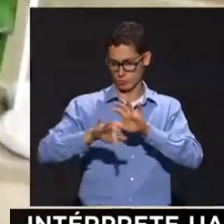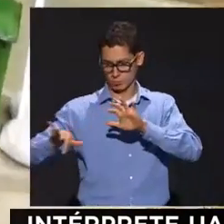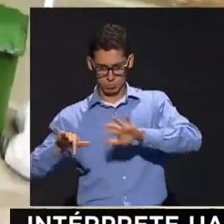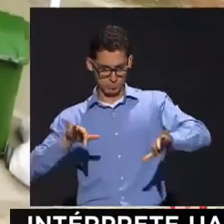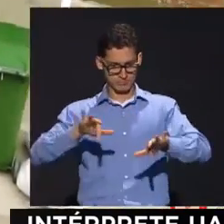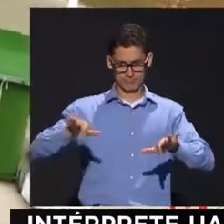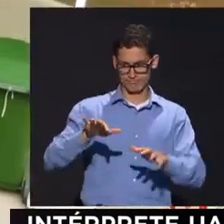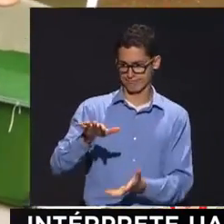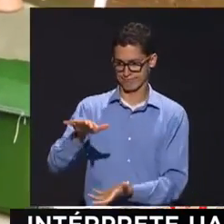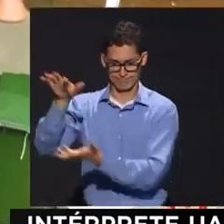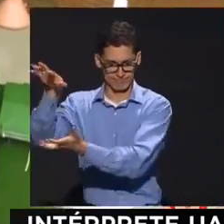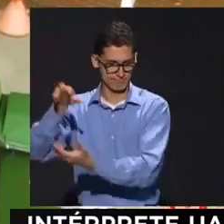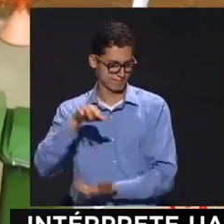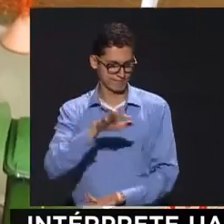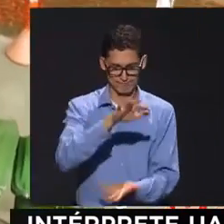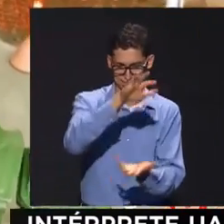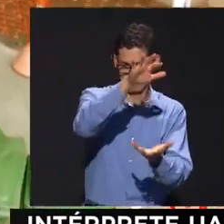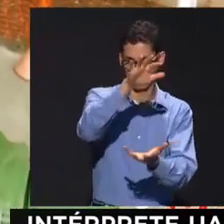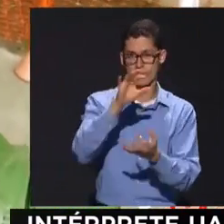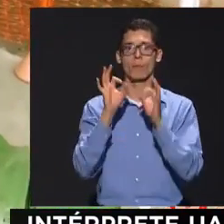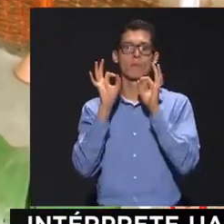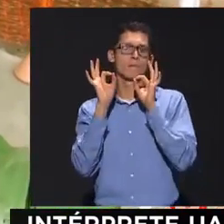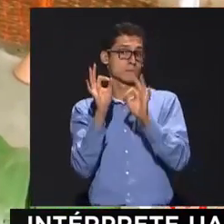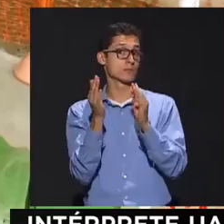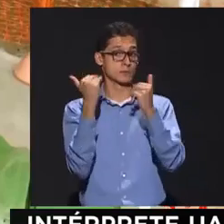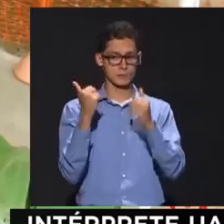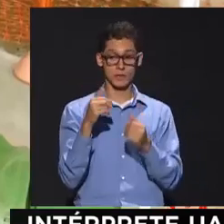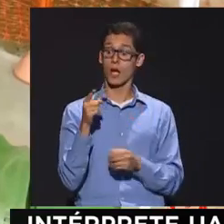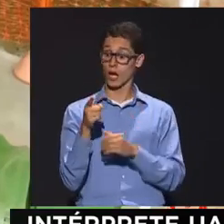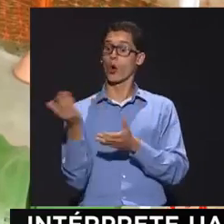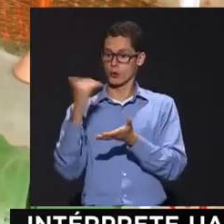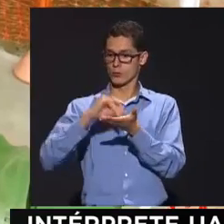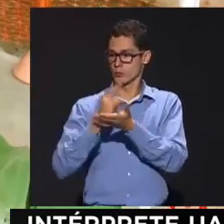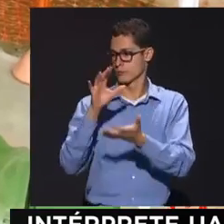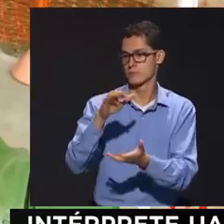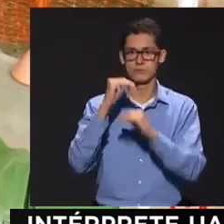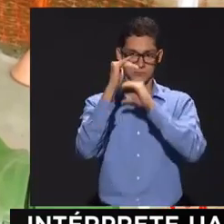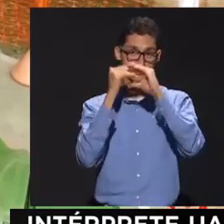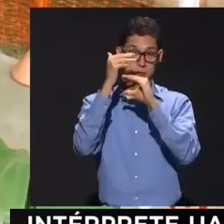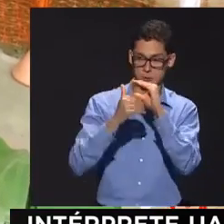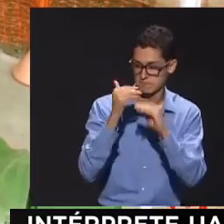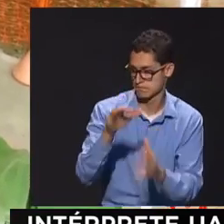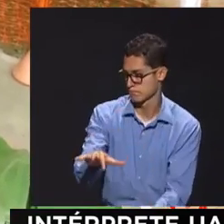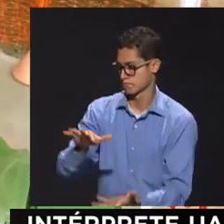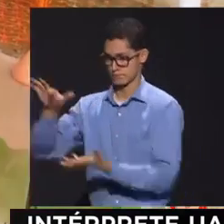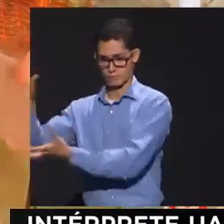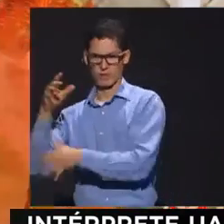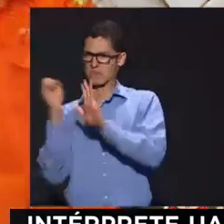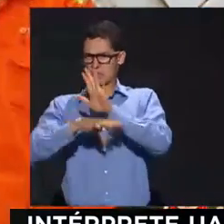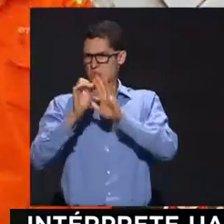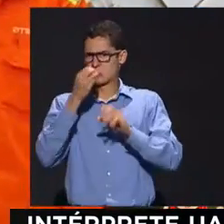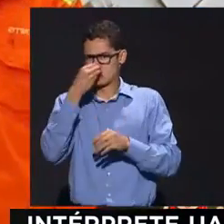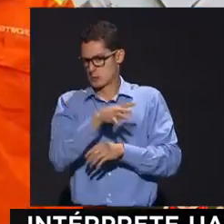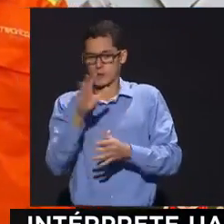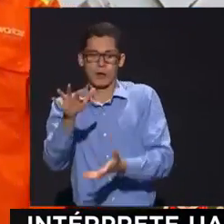organizado para facilidad del aprovechamiento me encantaría que nos dejara un mensaje a todos los que